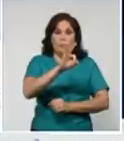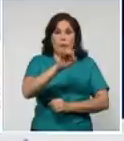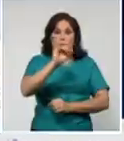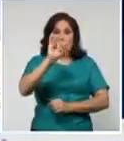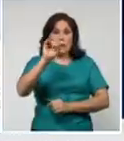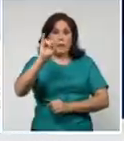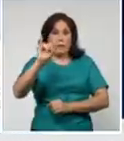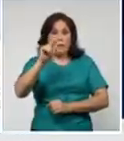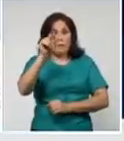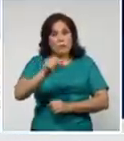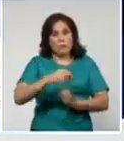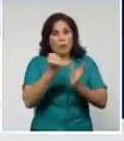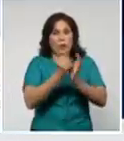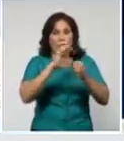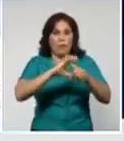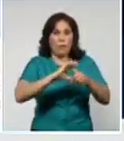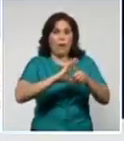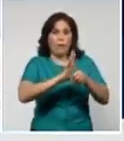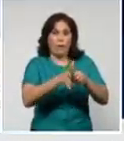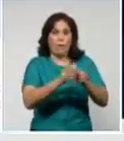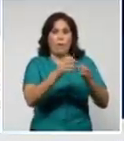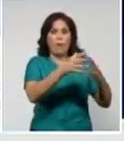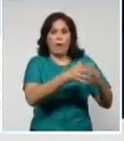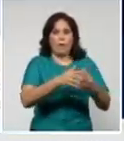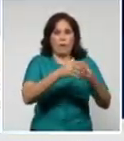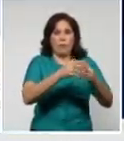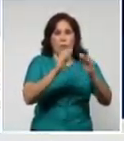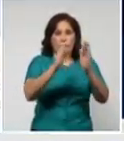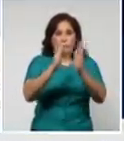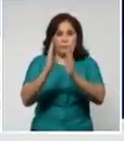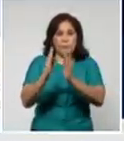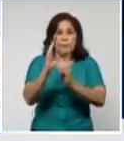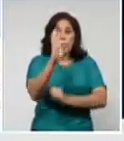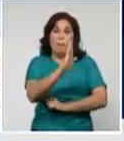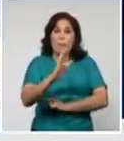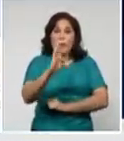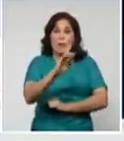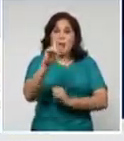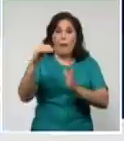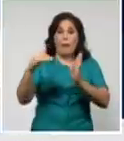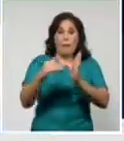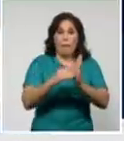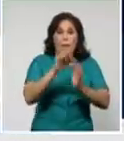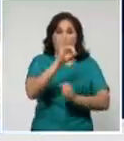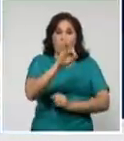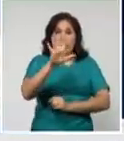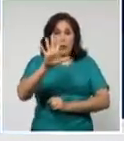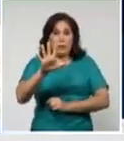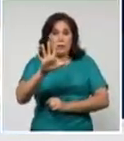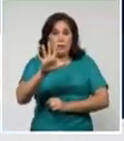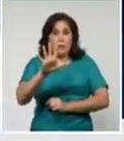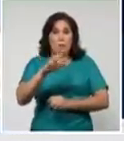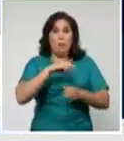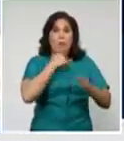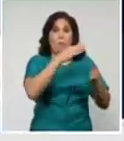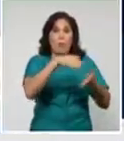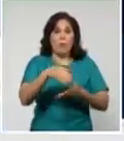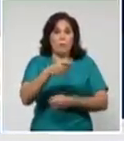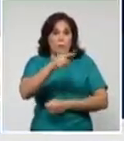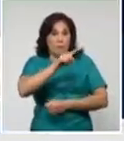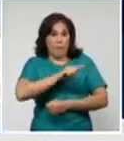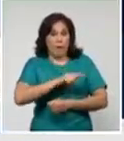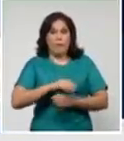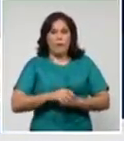5.821.876 casos confirmados. Brasil, con 1.085 fallecidos en el día de ayer